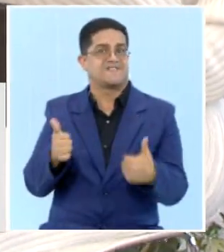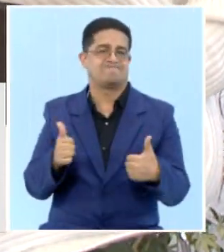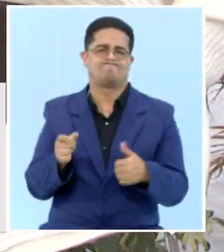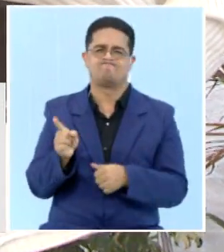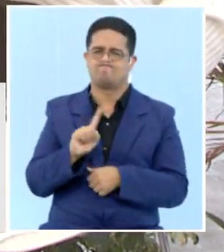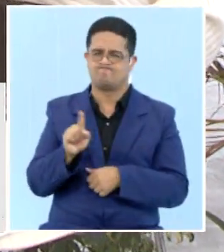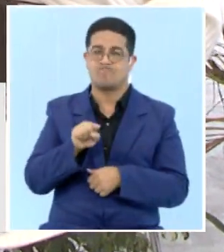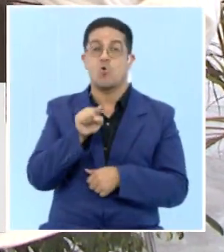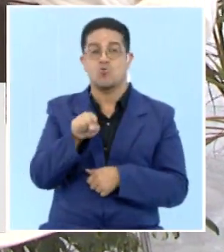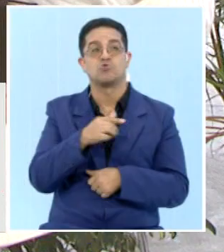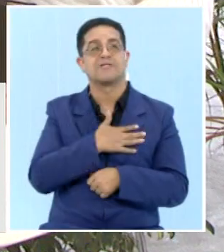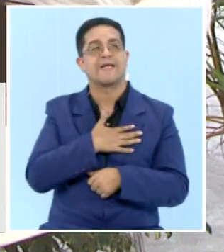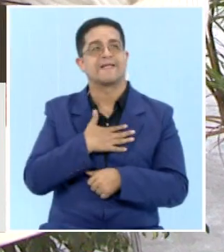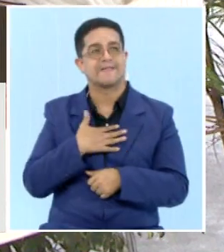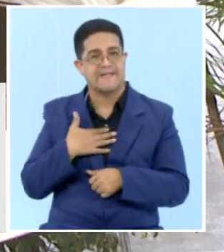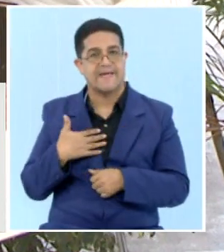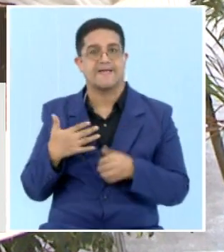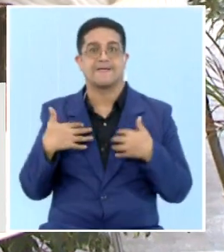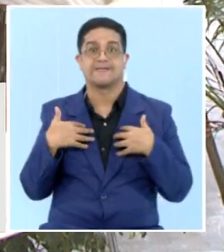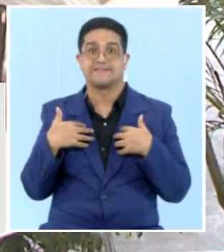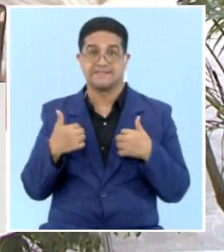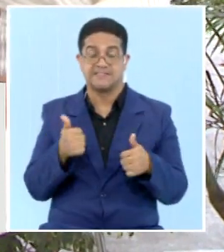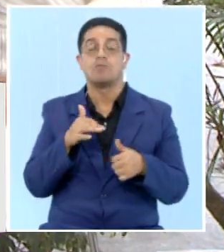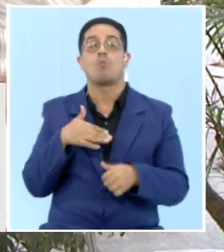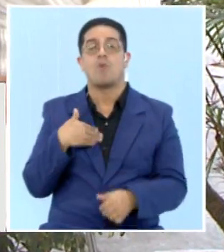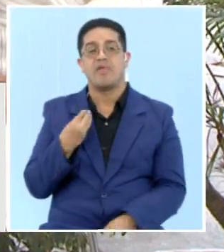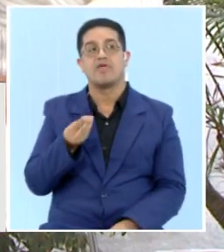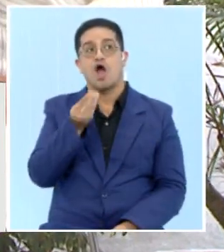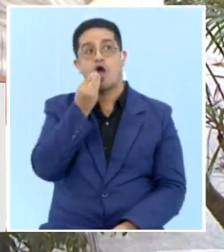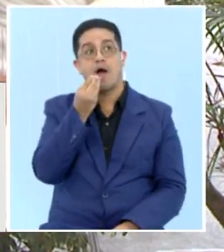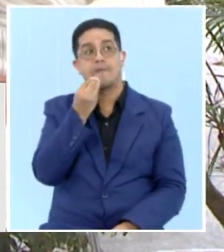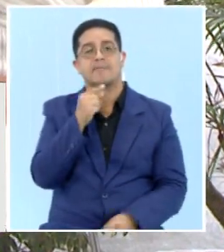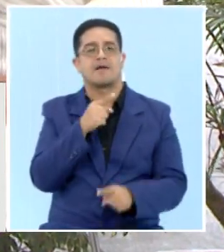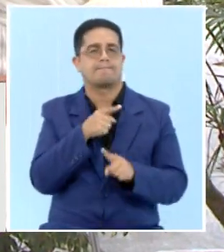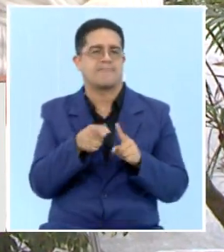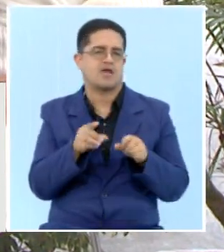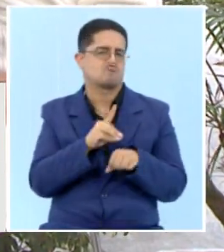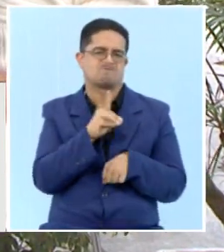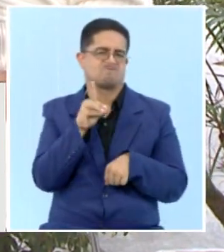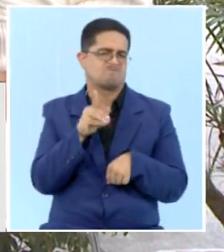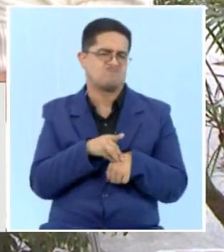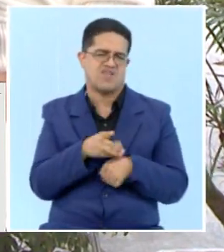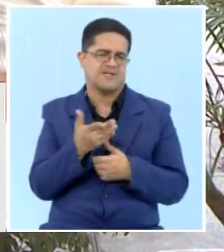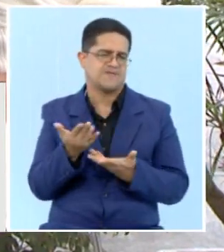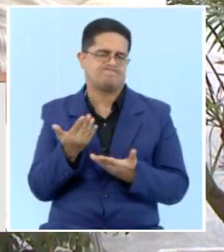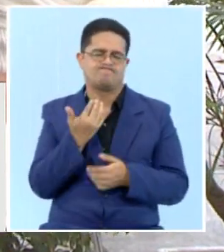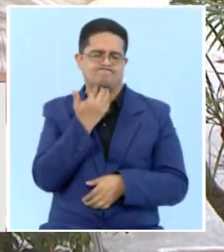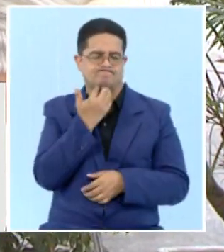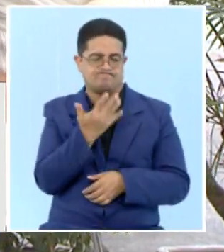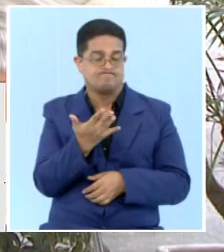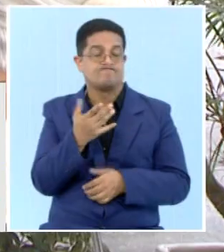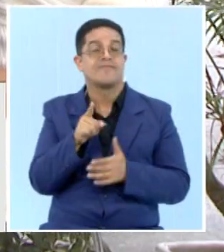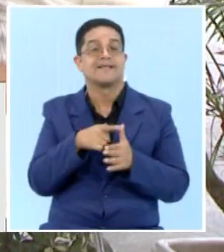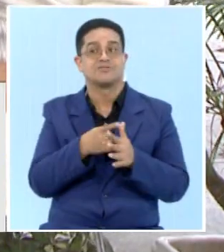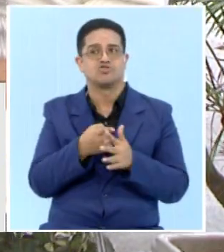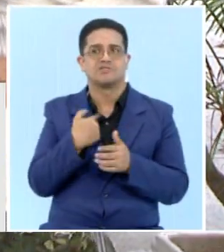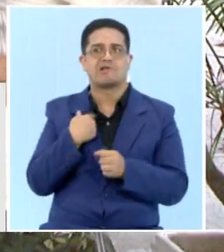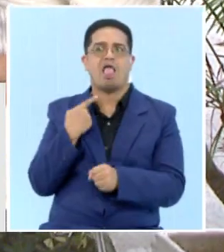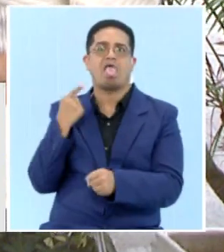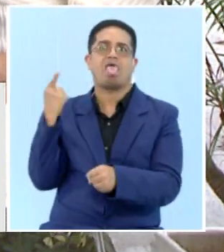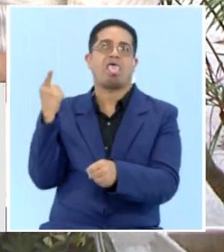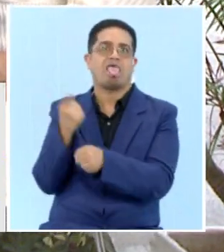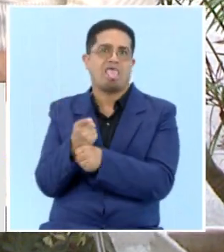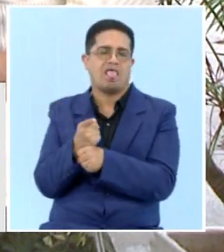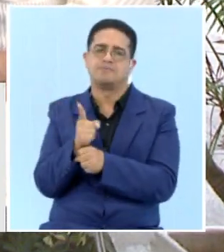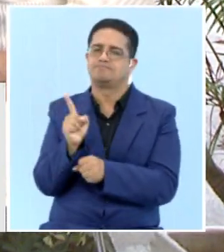usted quiere tener fuente de colágeno, puede consumirla, pero no para el dengue específicamente. Así que no hay que forzar un poco esa alimentación,